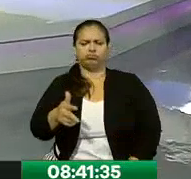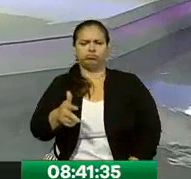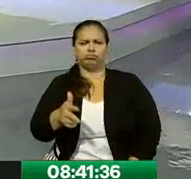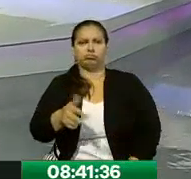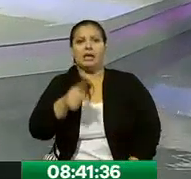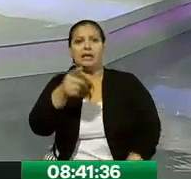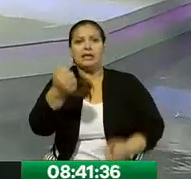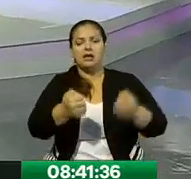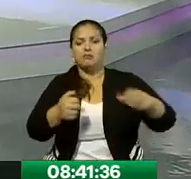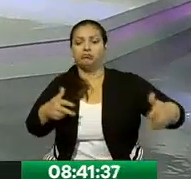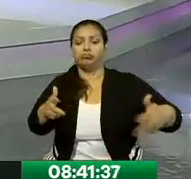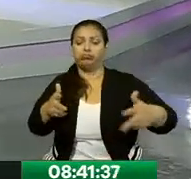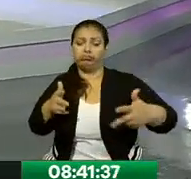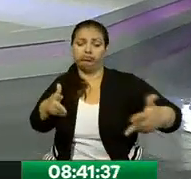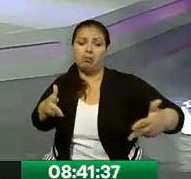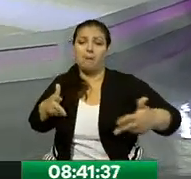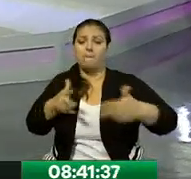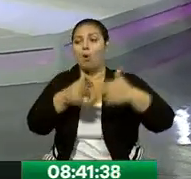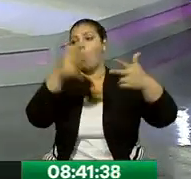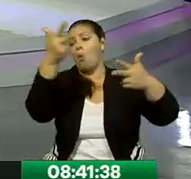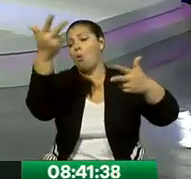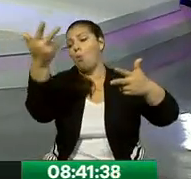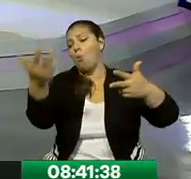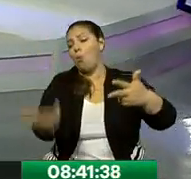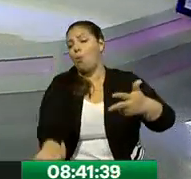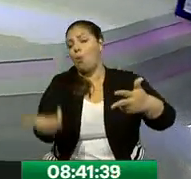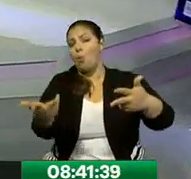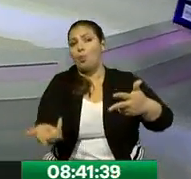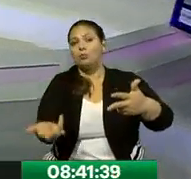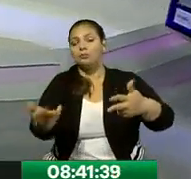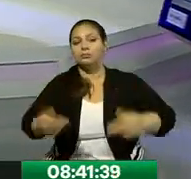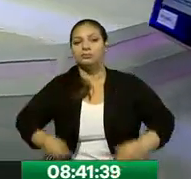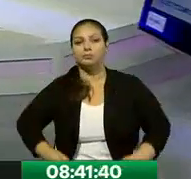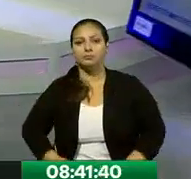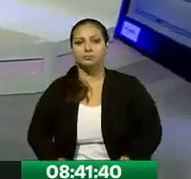conductores habría provocado este accidente